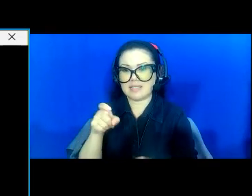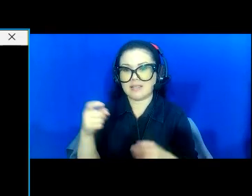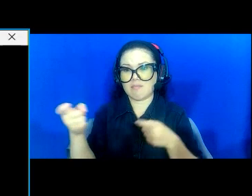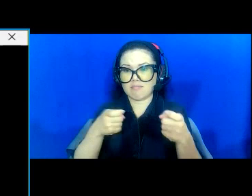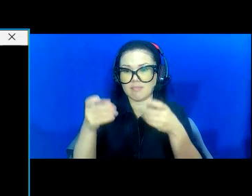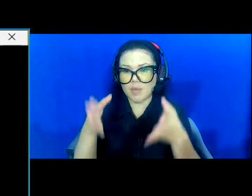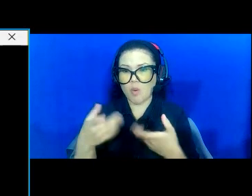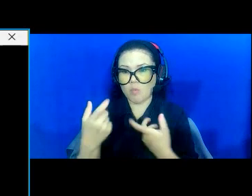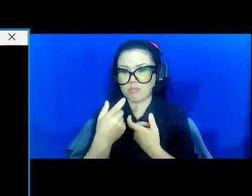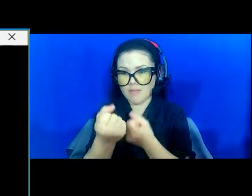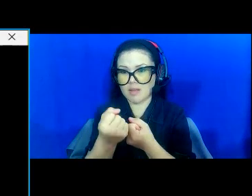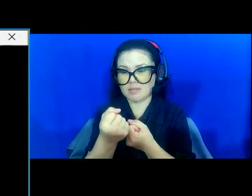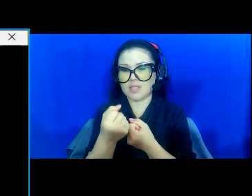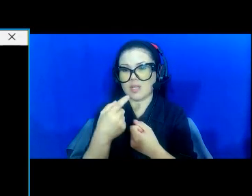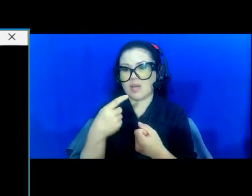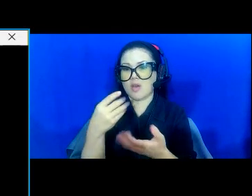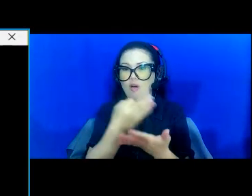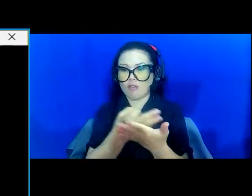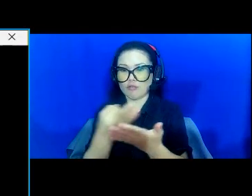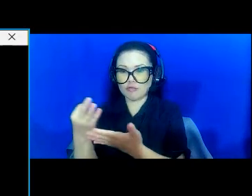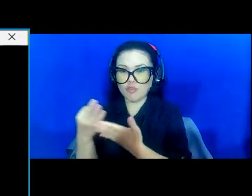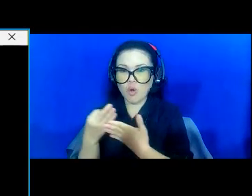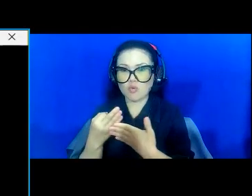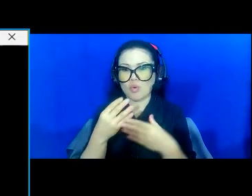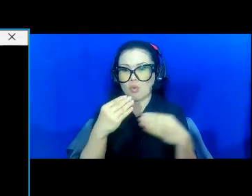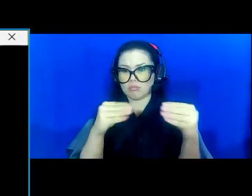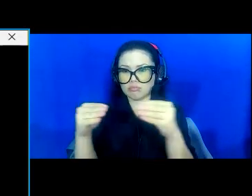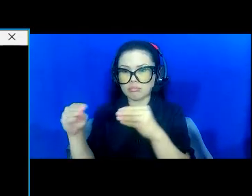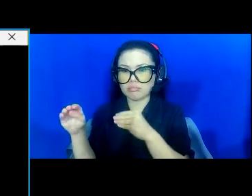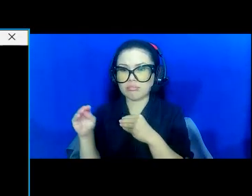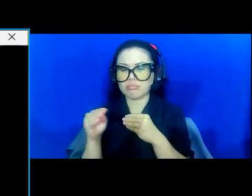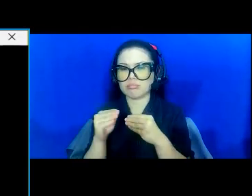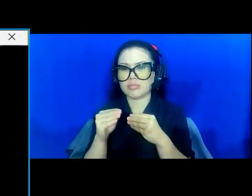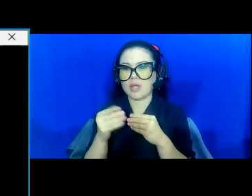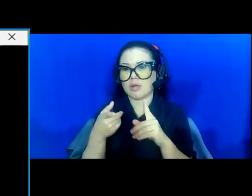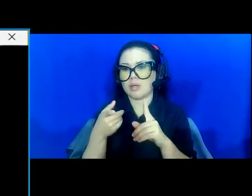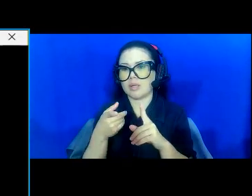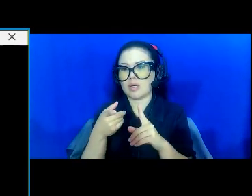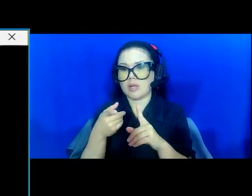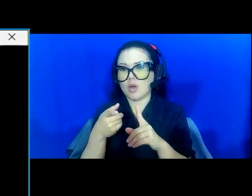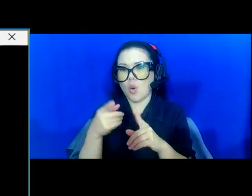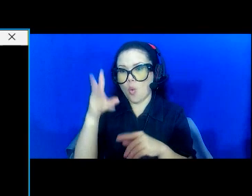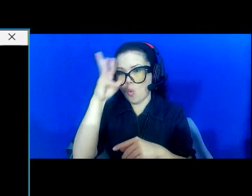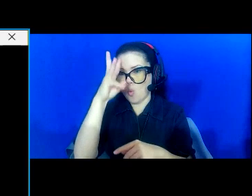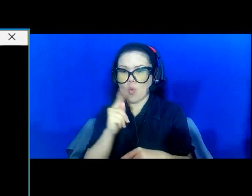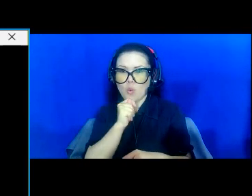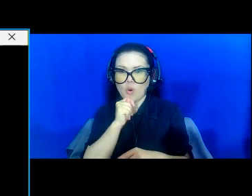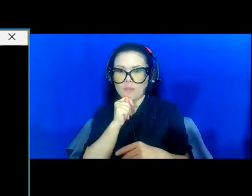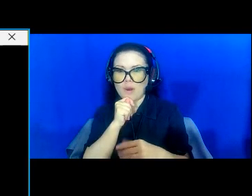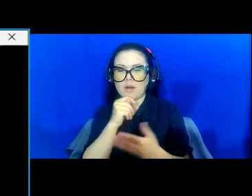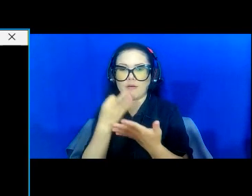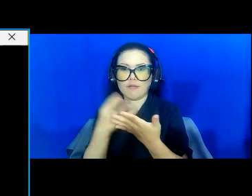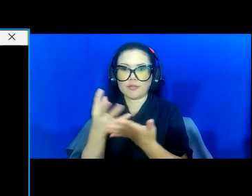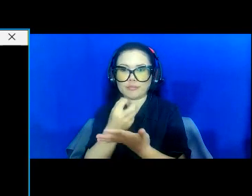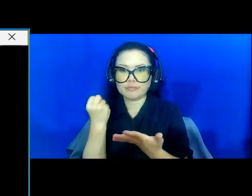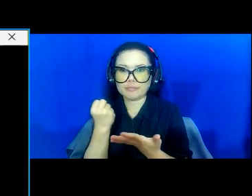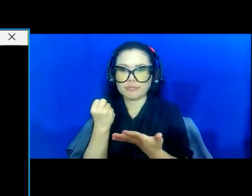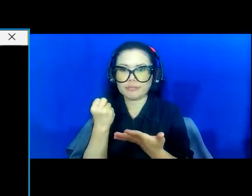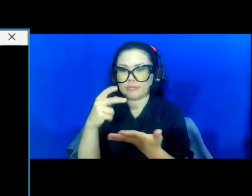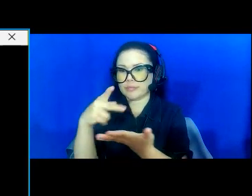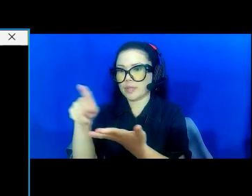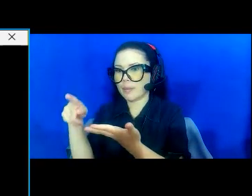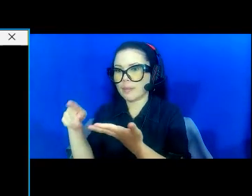estos fondos, ¿verdad? Y todas estas negociaciones, los fondos los recibe Walmart, no le paga directamente al gobierno de Puerto Rico. Walmart le desembolsa el dinero a